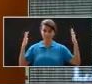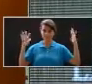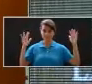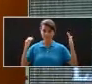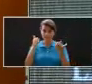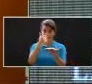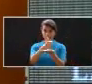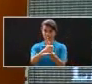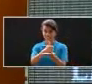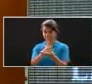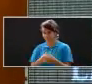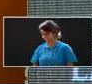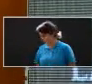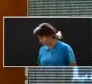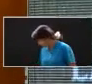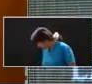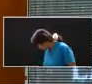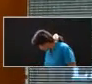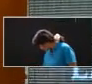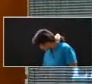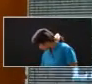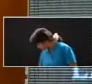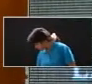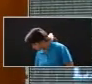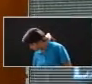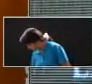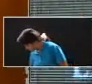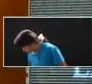Amén. Tome su asiento, por favor.